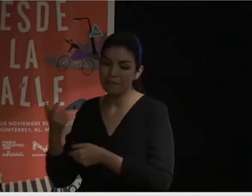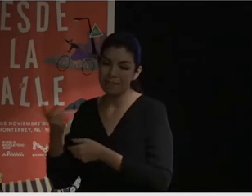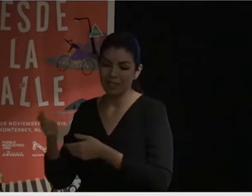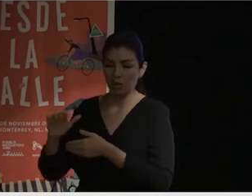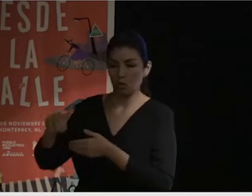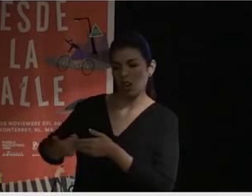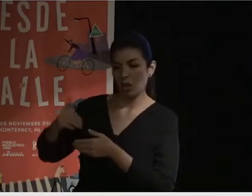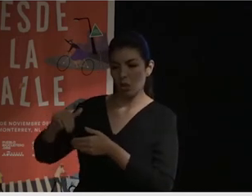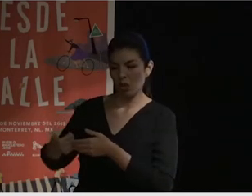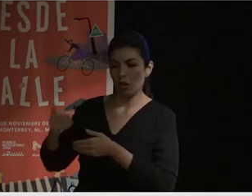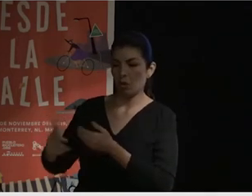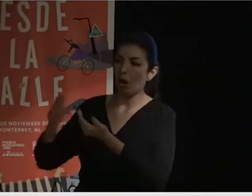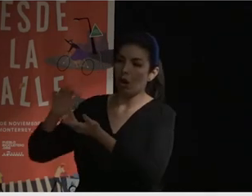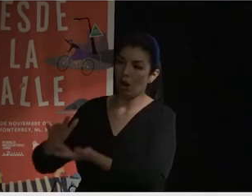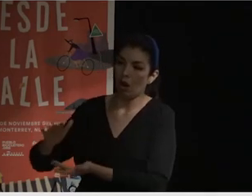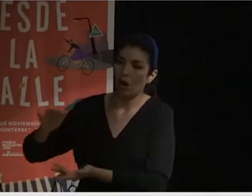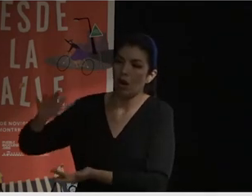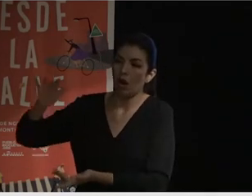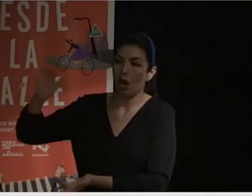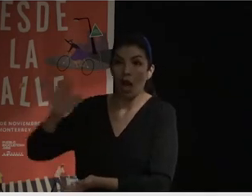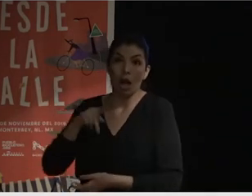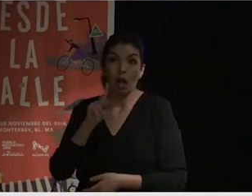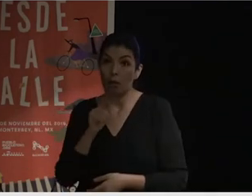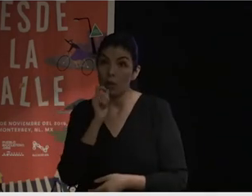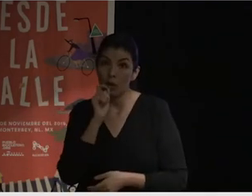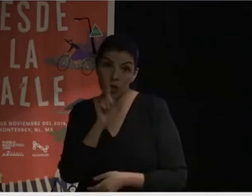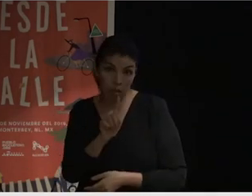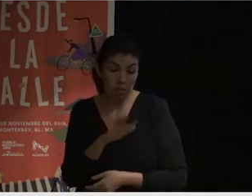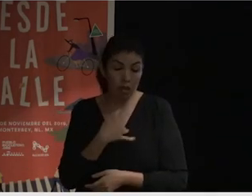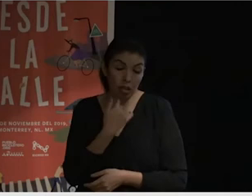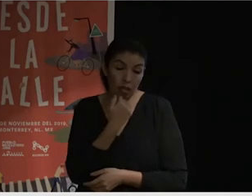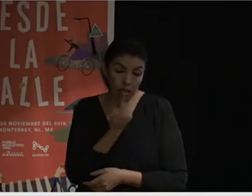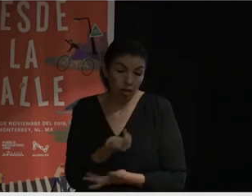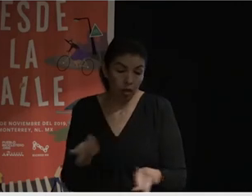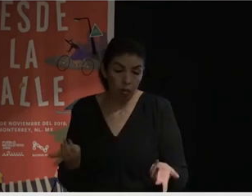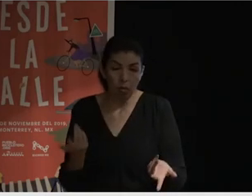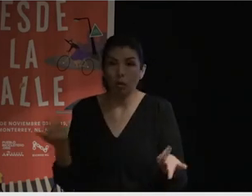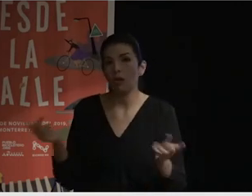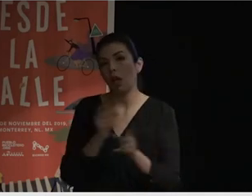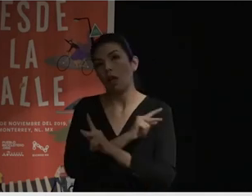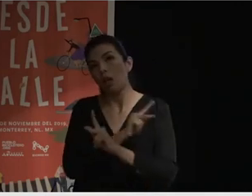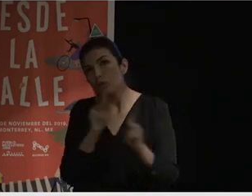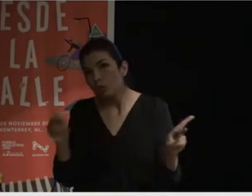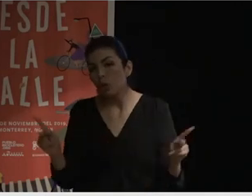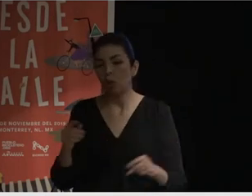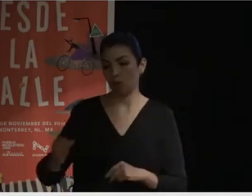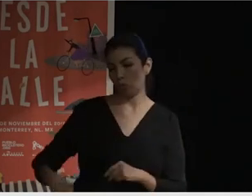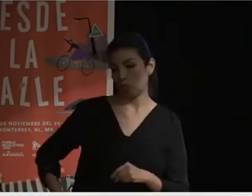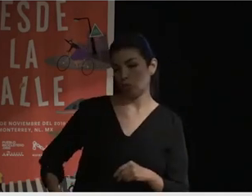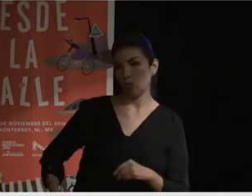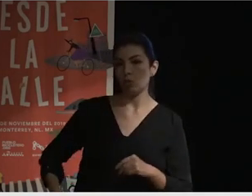Entonces, ¿cómo generamos estos espacios? O sea, yo quiero preguntarles cómo generamos, para no irnos con la impotencia de pues